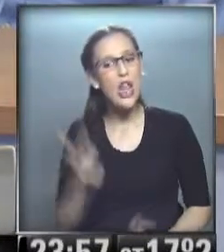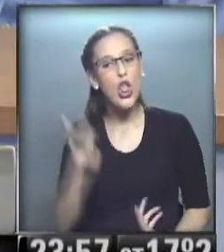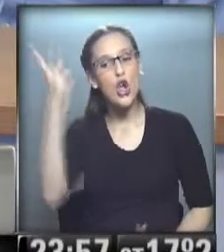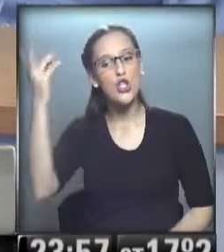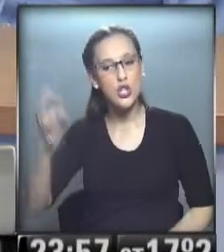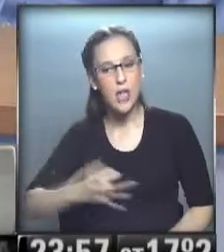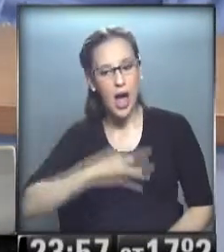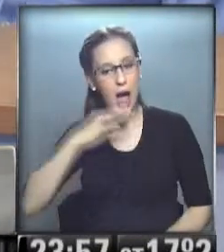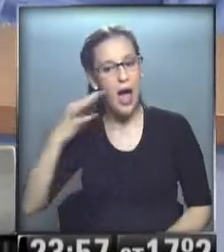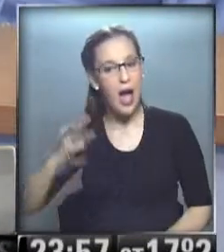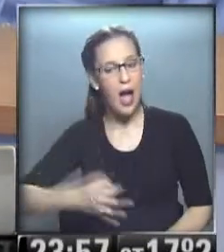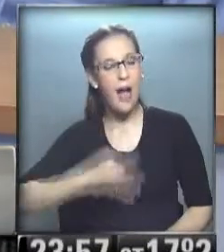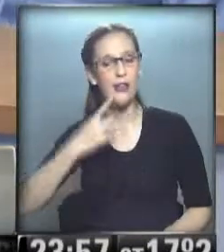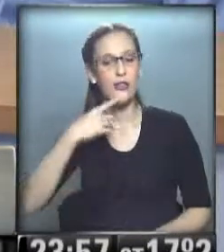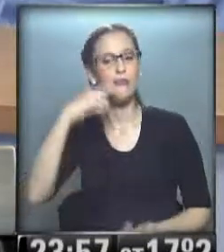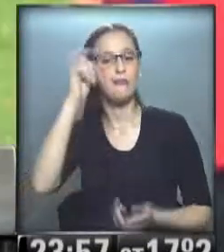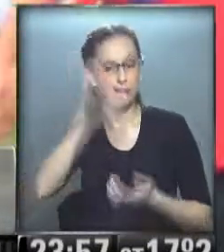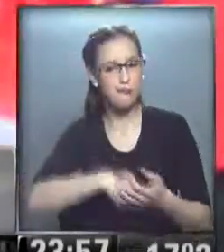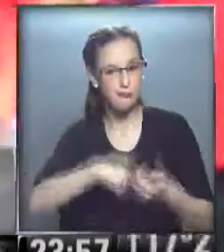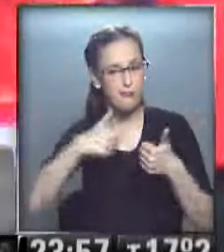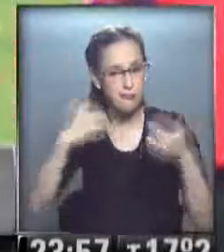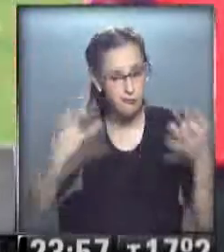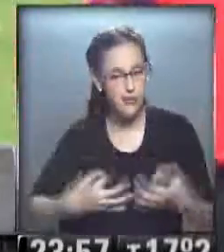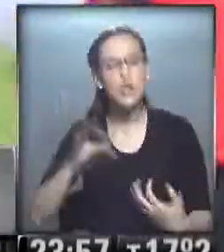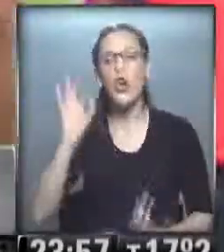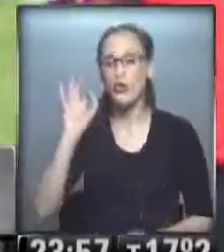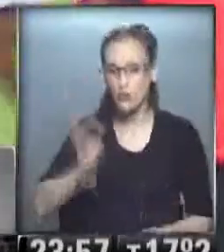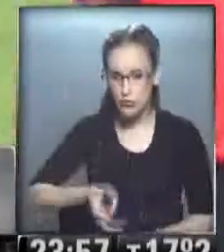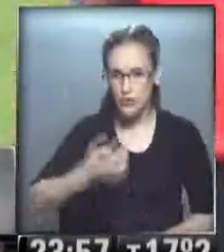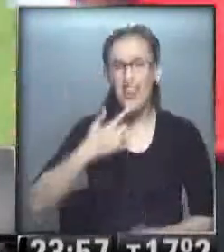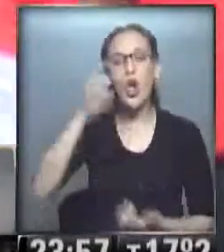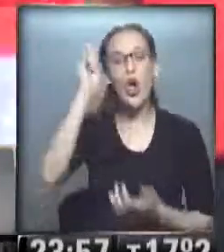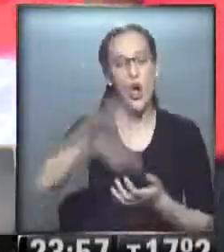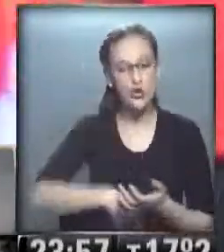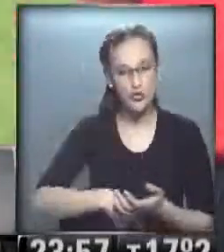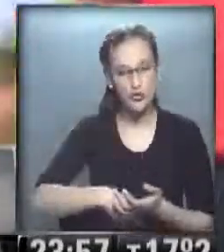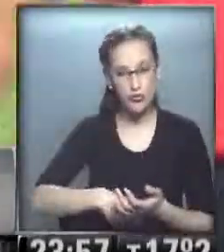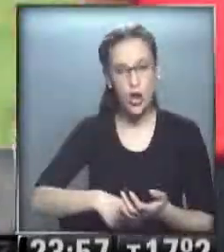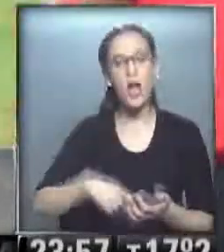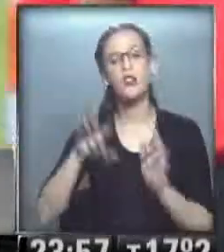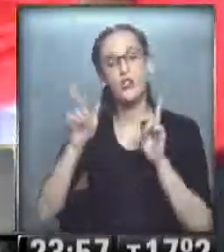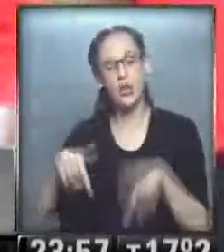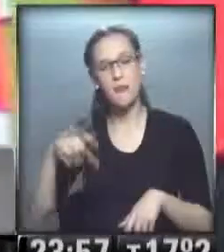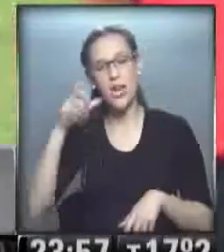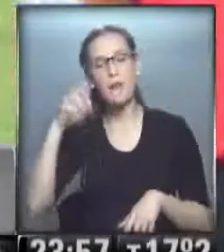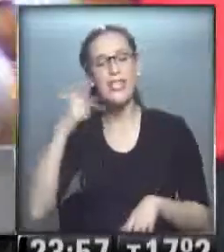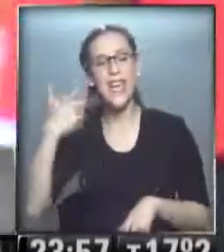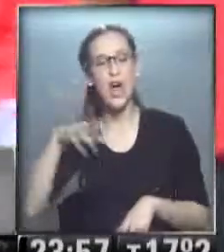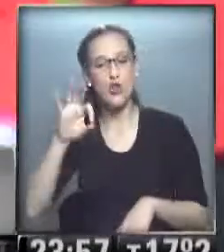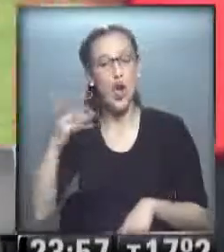2 años. Sí que pongo a disposición tanto el contrato mío como el de Emiliano, el de los